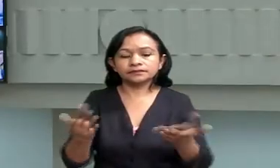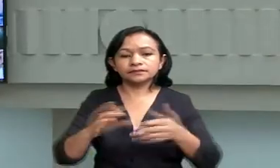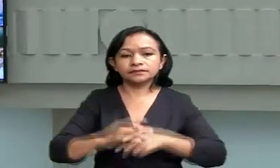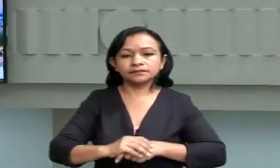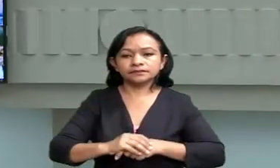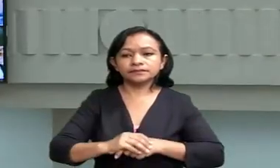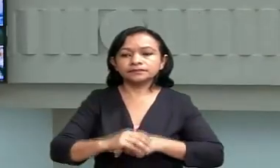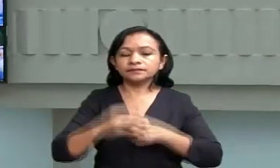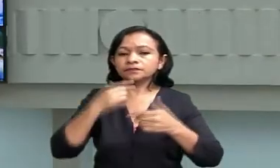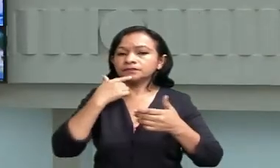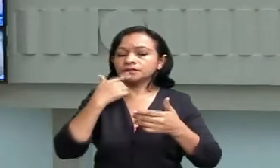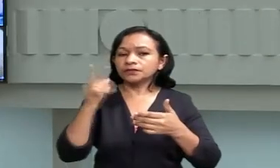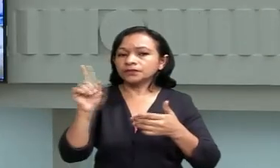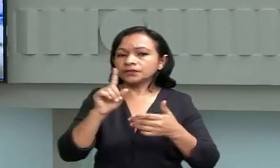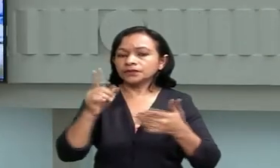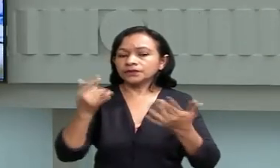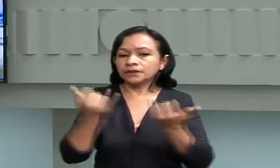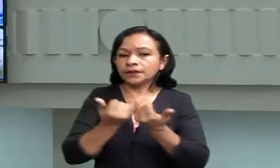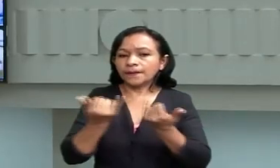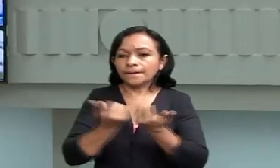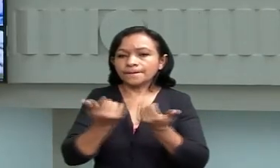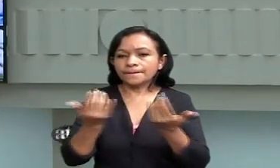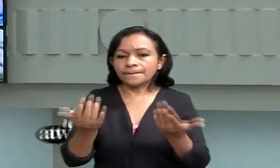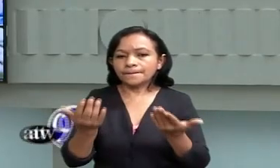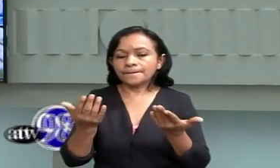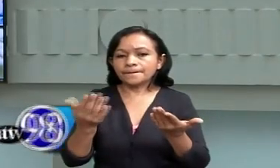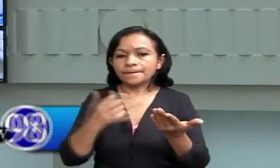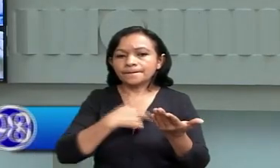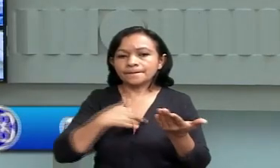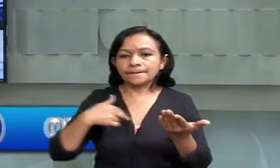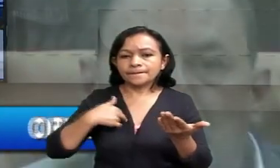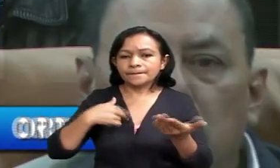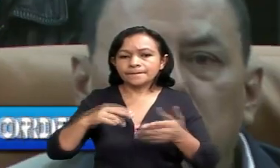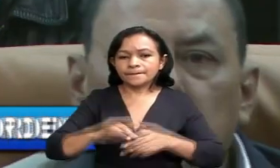porque no hay peor cosa que de repente